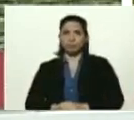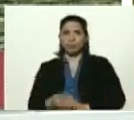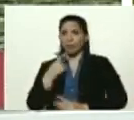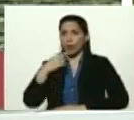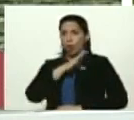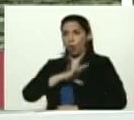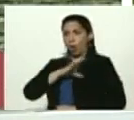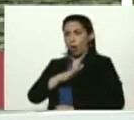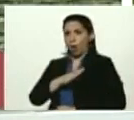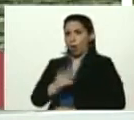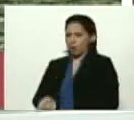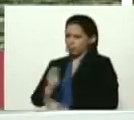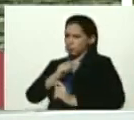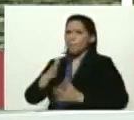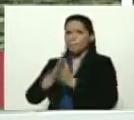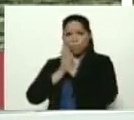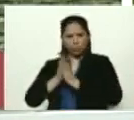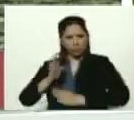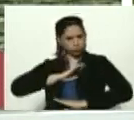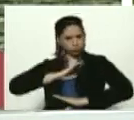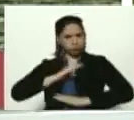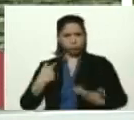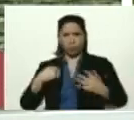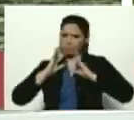Comisión Presidencial, déjeme dar este reporte a mí.